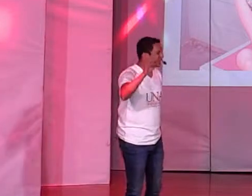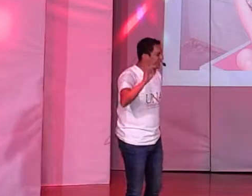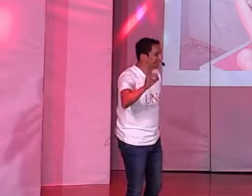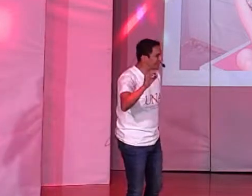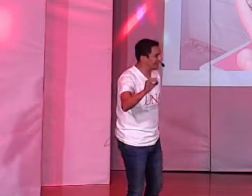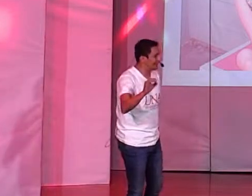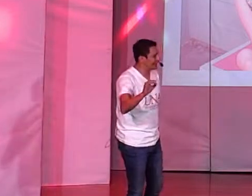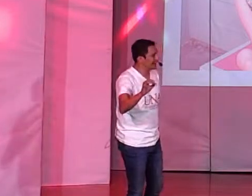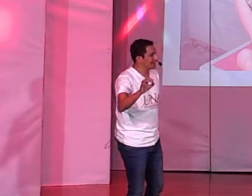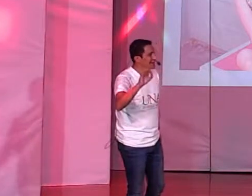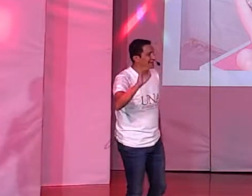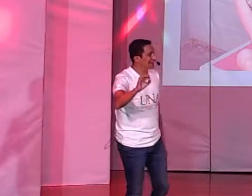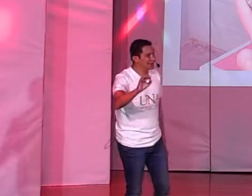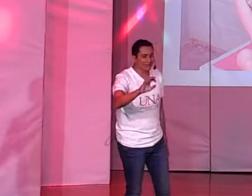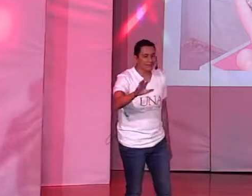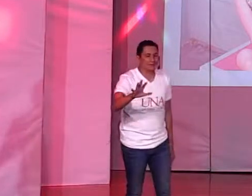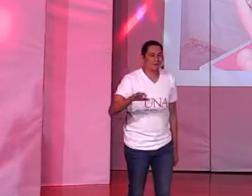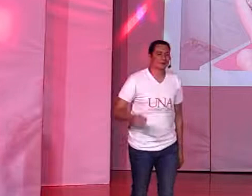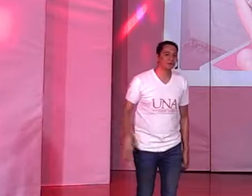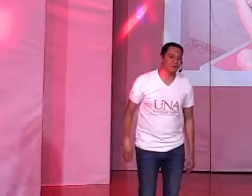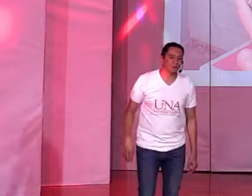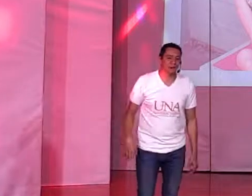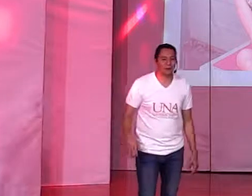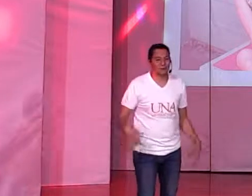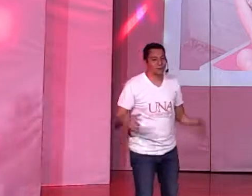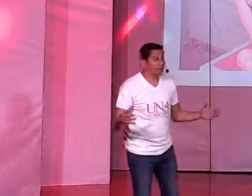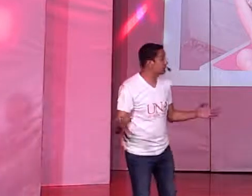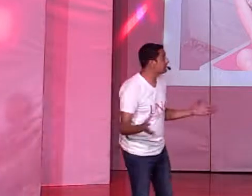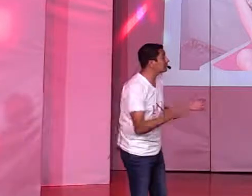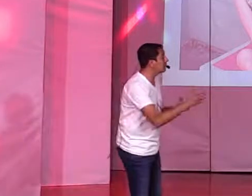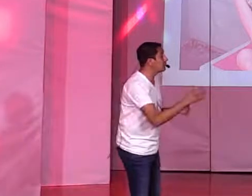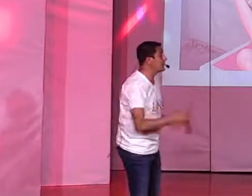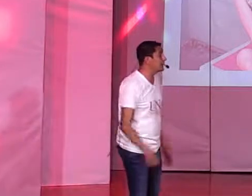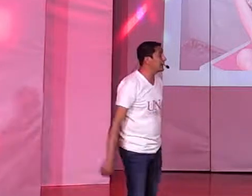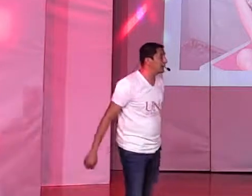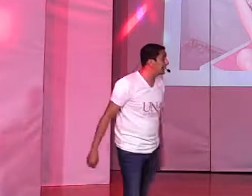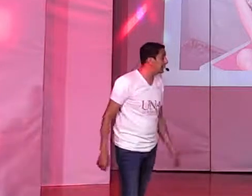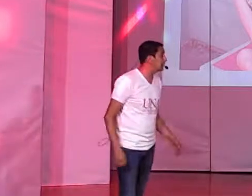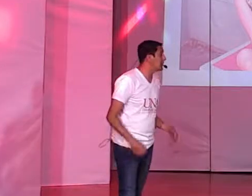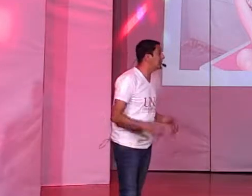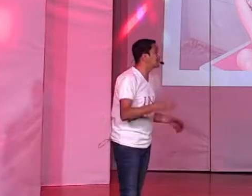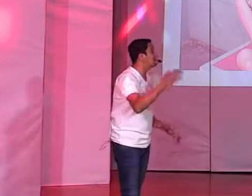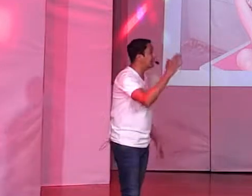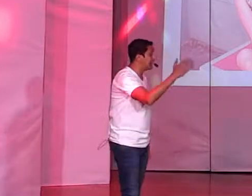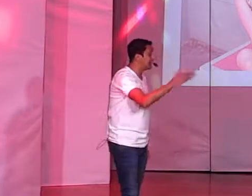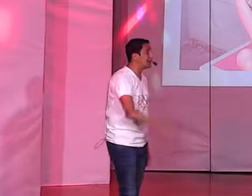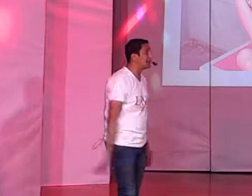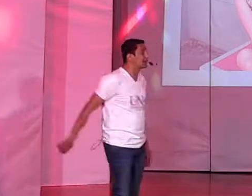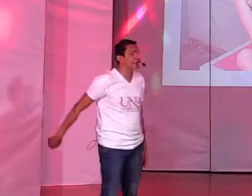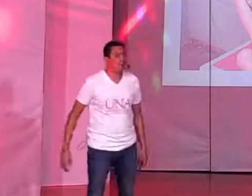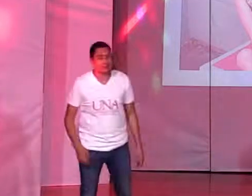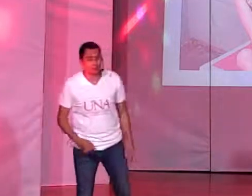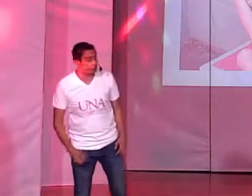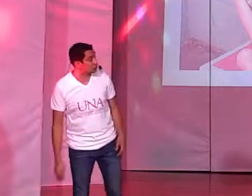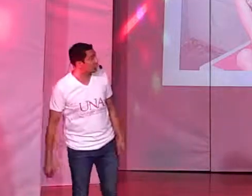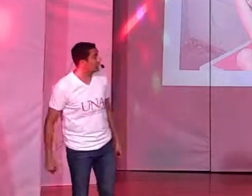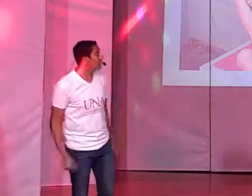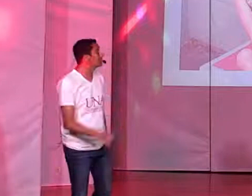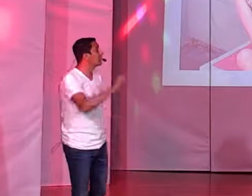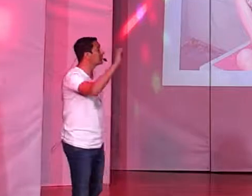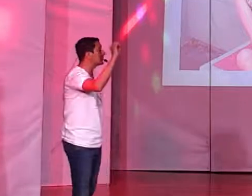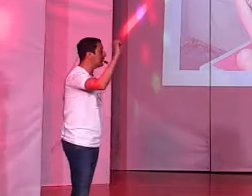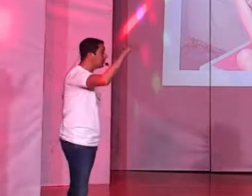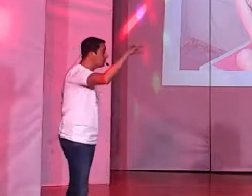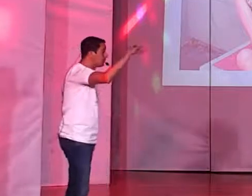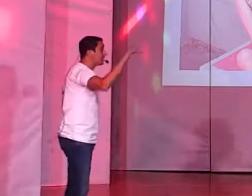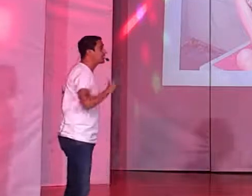información trascendental y Buenísima. detalles lindísimos que ustedes van hoy a recibir. Tenemos una compañera, ¿verdad? La compañera Marlene Garita, que va a estar con nosotros ahí